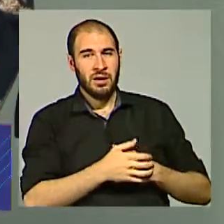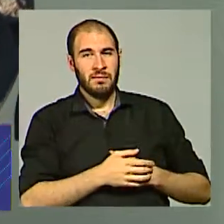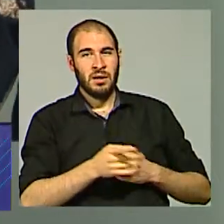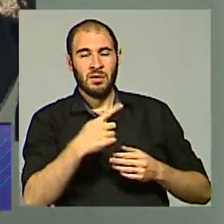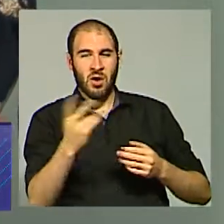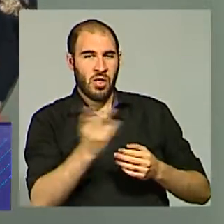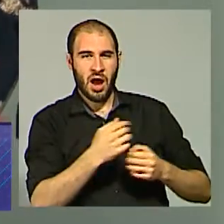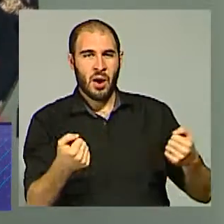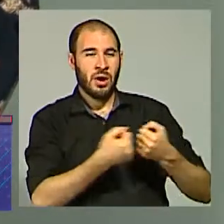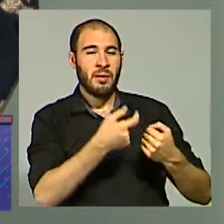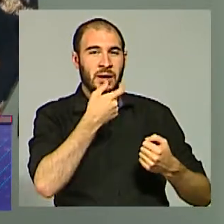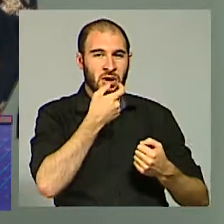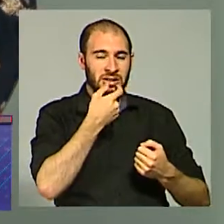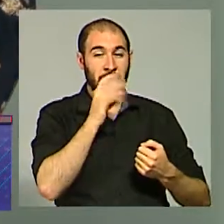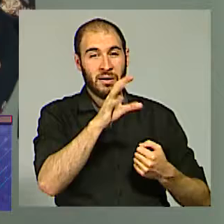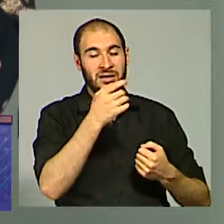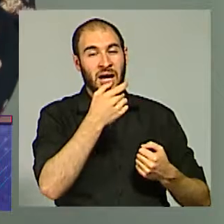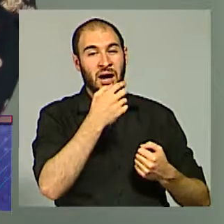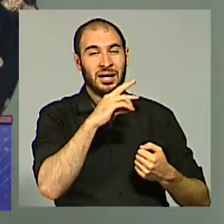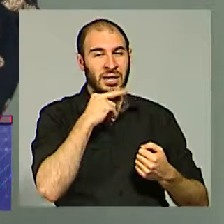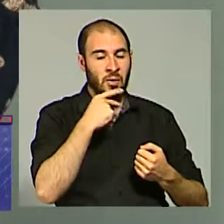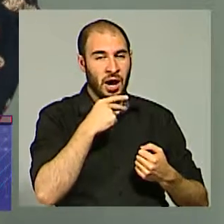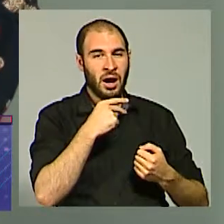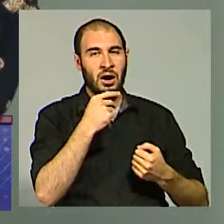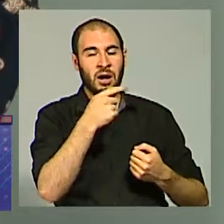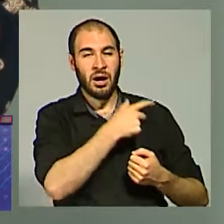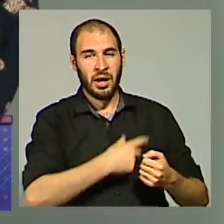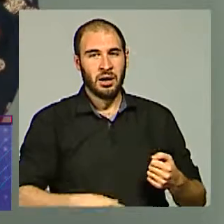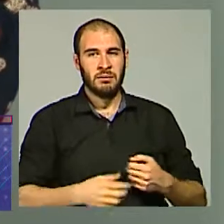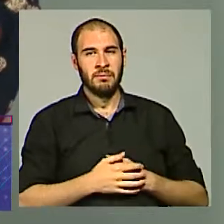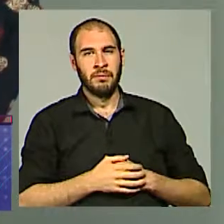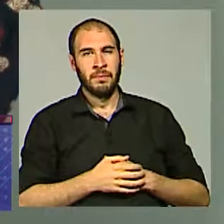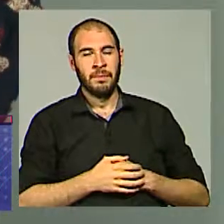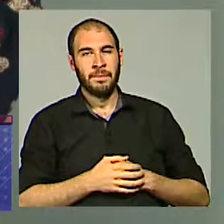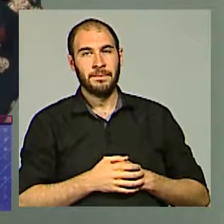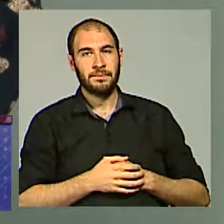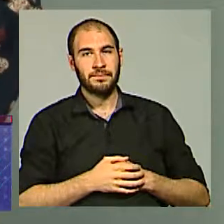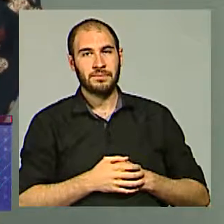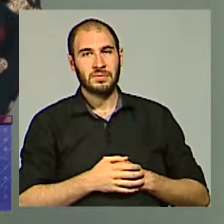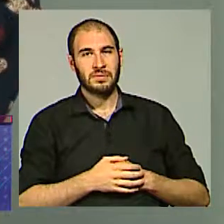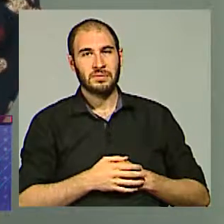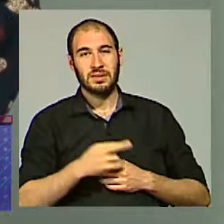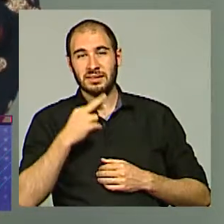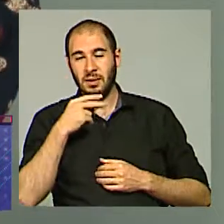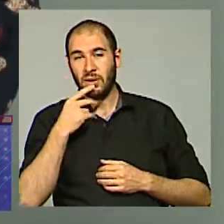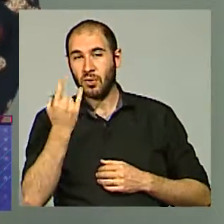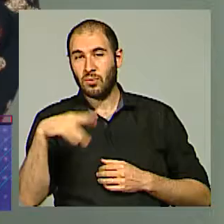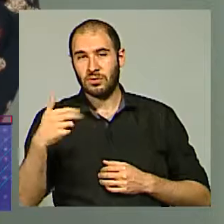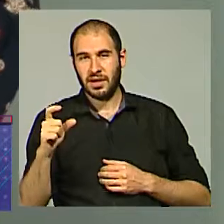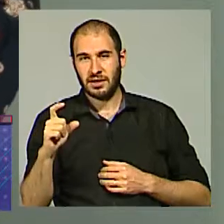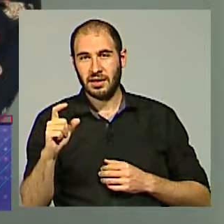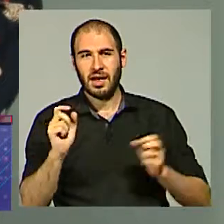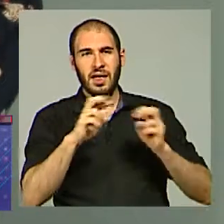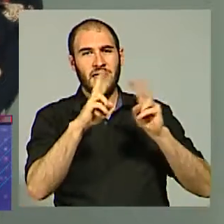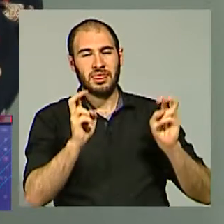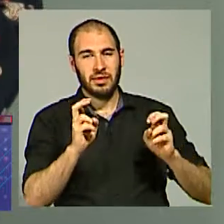modo sellado entre sanjuán la provincia san juan el gobernador alfredo cornejo y el gobernador de san juan sergio uñac con